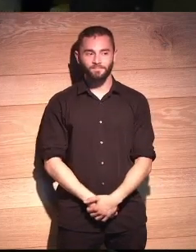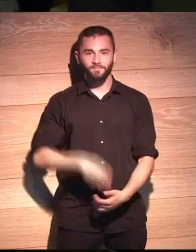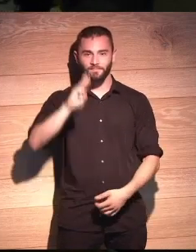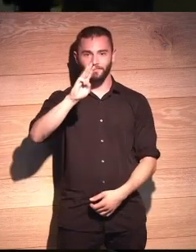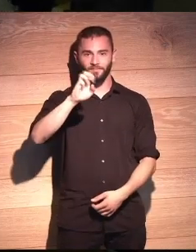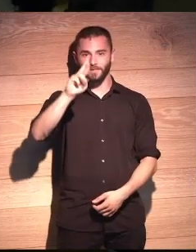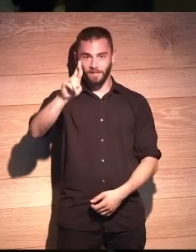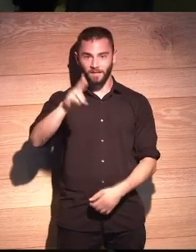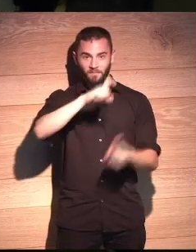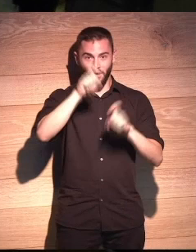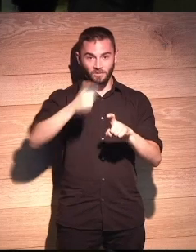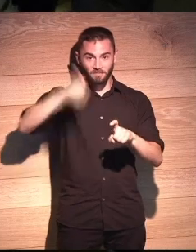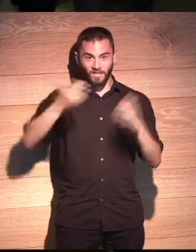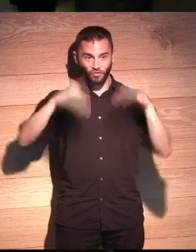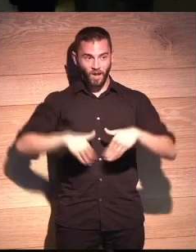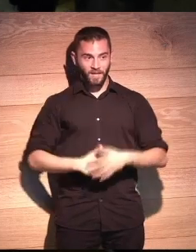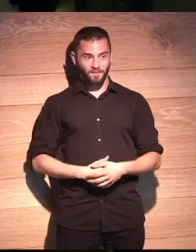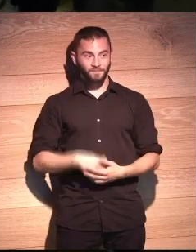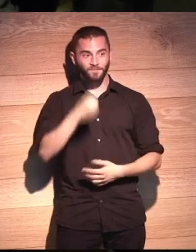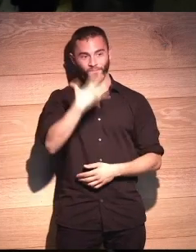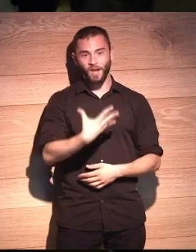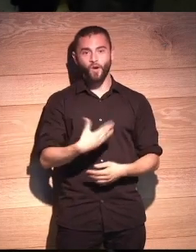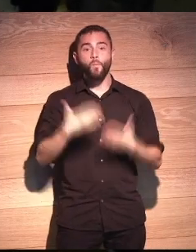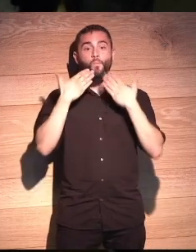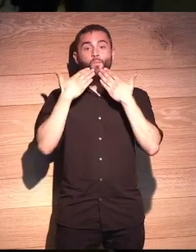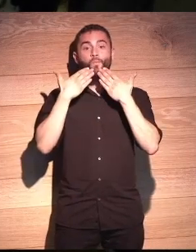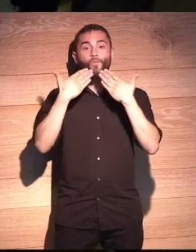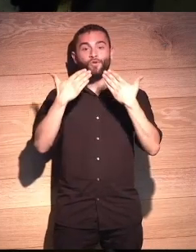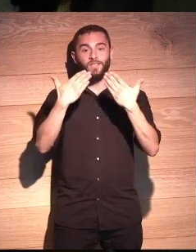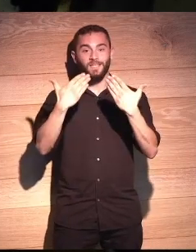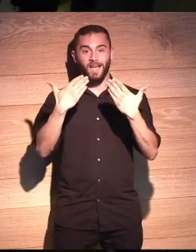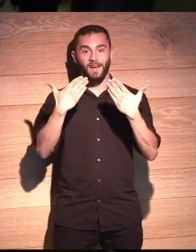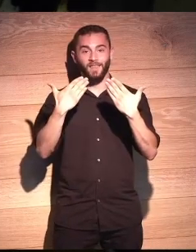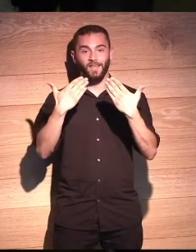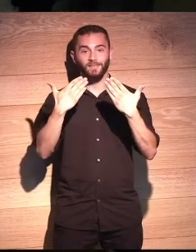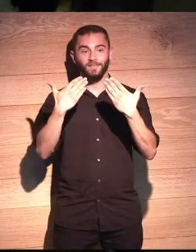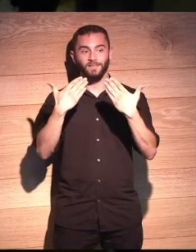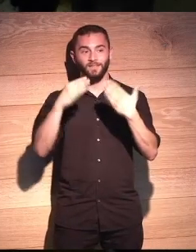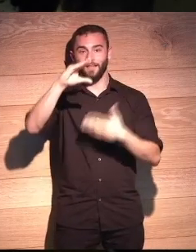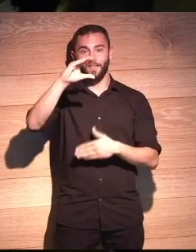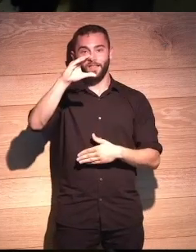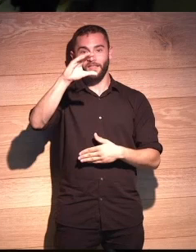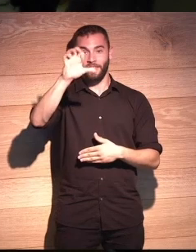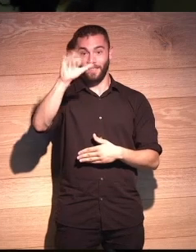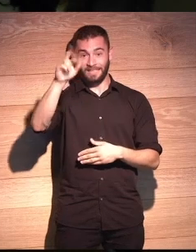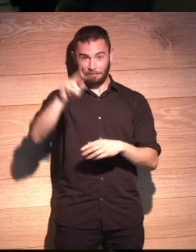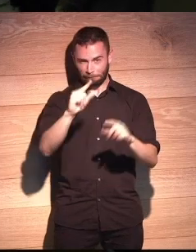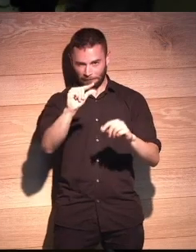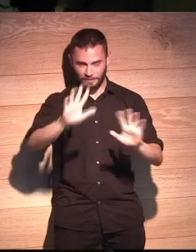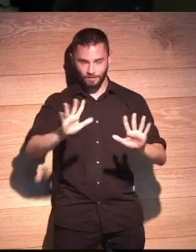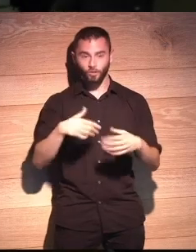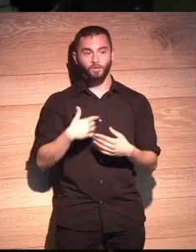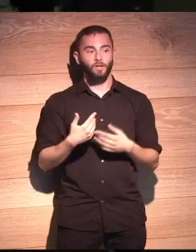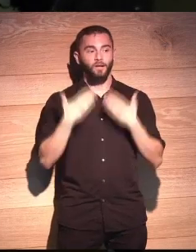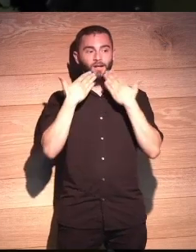Pepe, ya no tienen más preguntas. Bueno, muchísimas gracias. Dejarme solamente dar las gracias también. César, un segundo antes. Es que no he dado